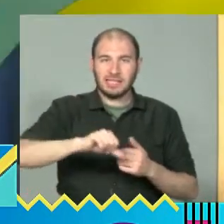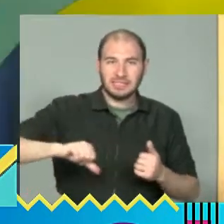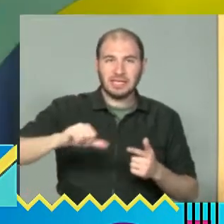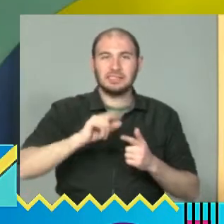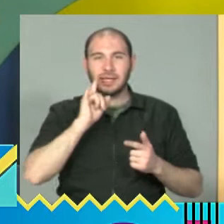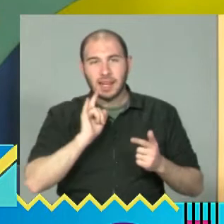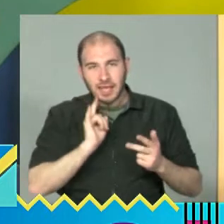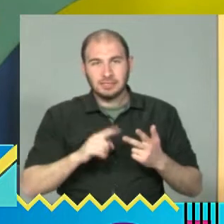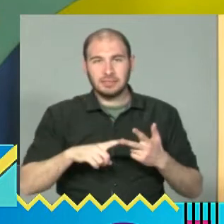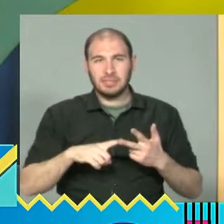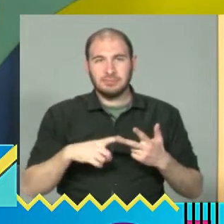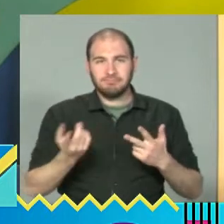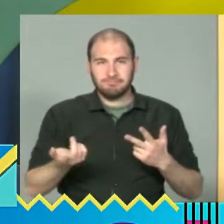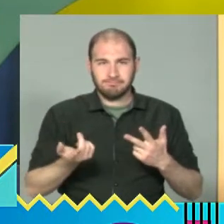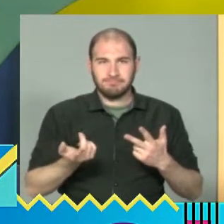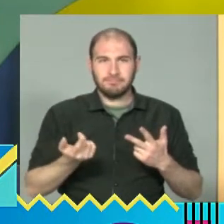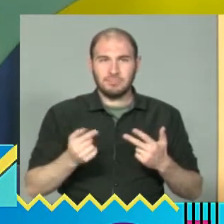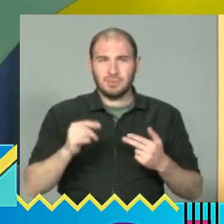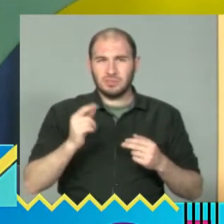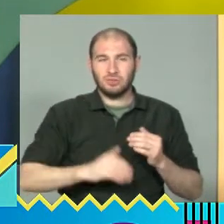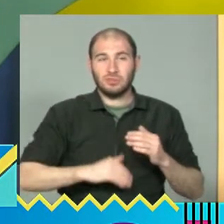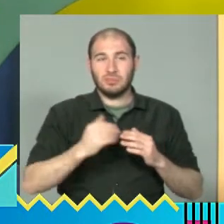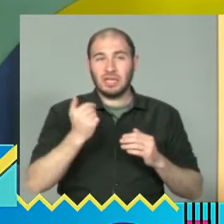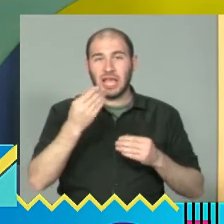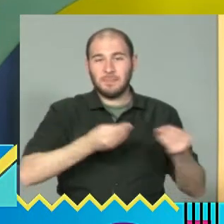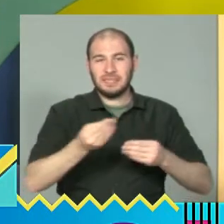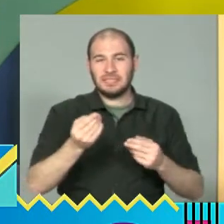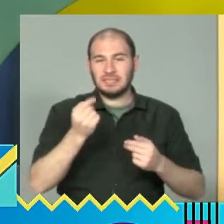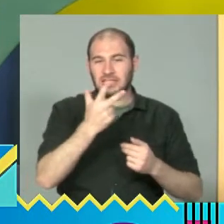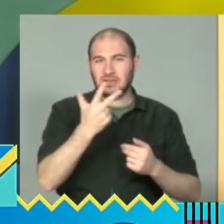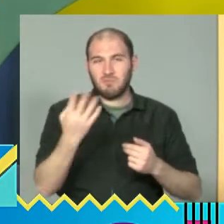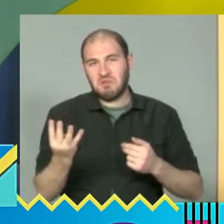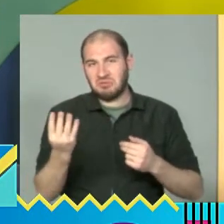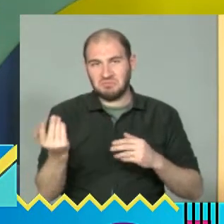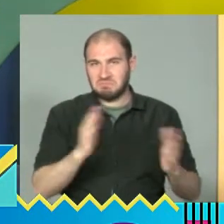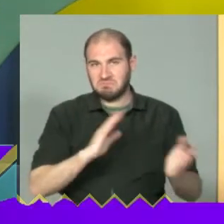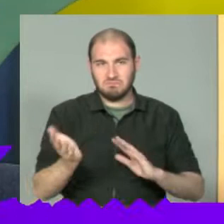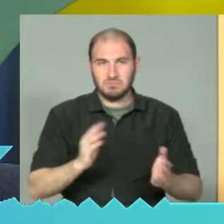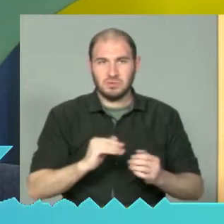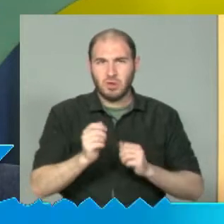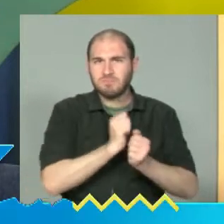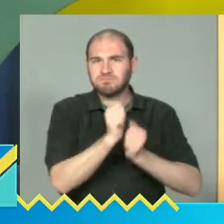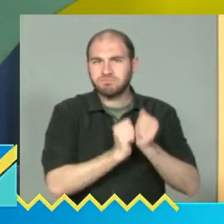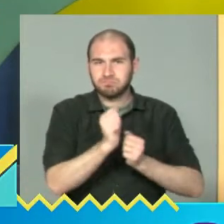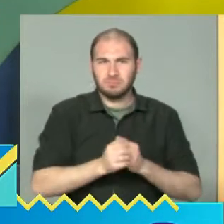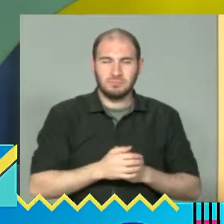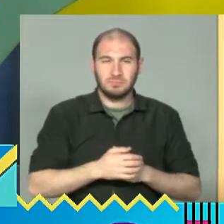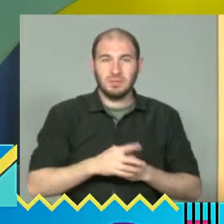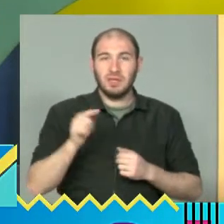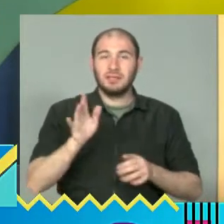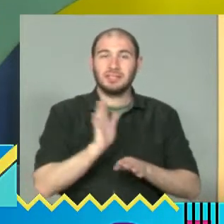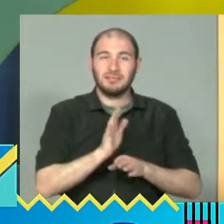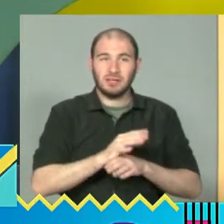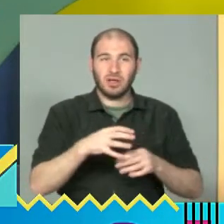las leches, no te salen más de 3 o 4 empresas digamos, que produzcan esos productos y eso genera